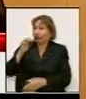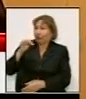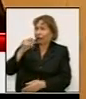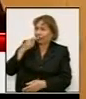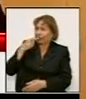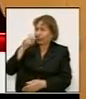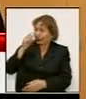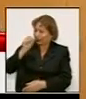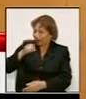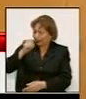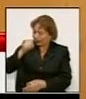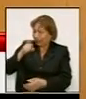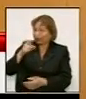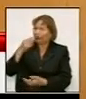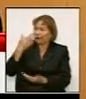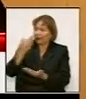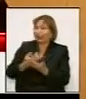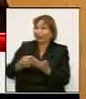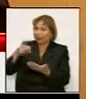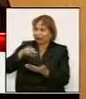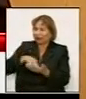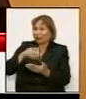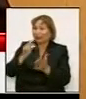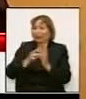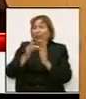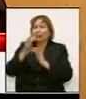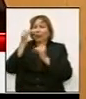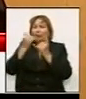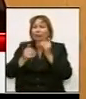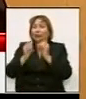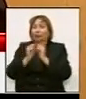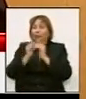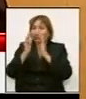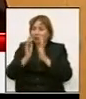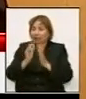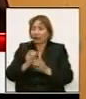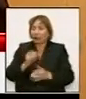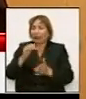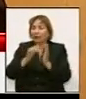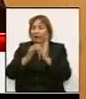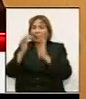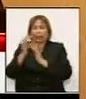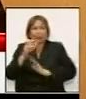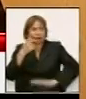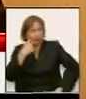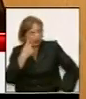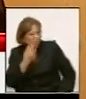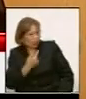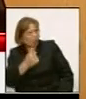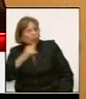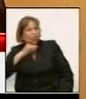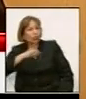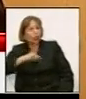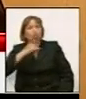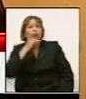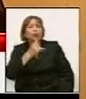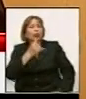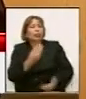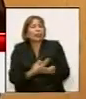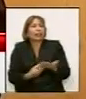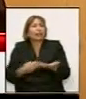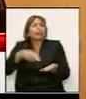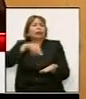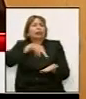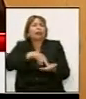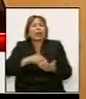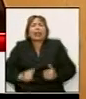sí, ya sé que resucitará en la resurrección del último día. Pero Jesús le dice, yo soy la